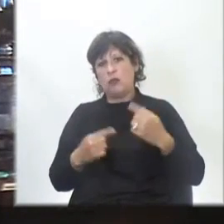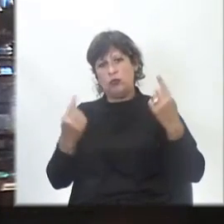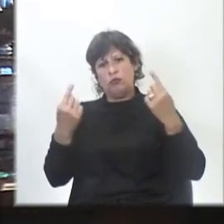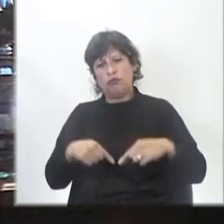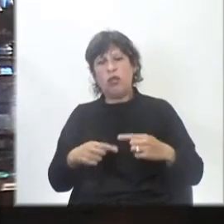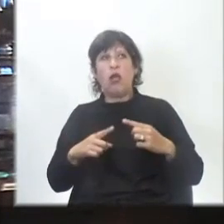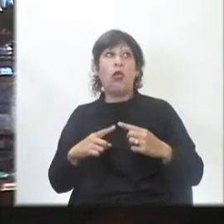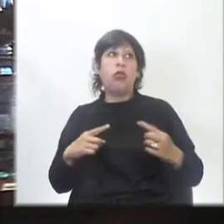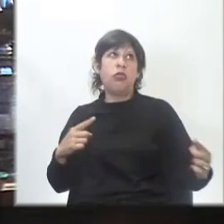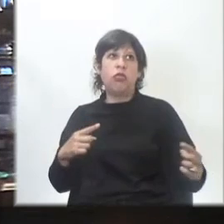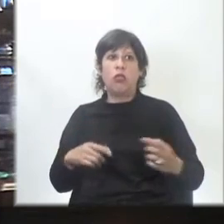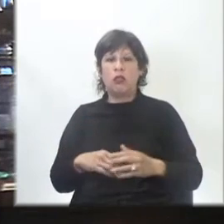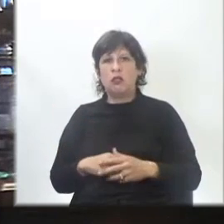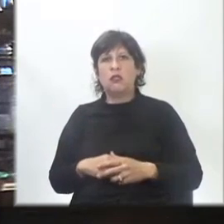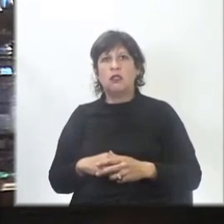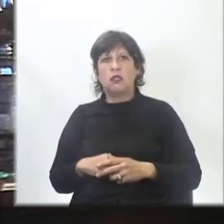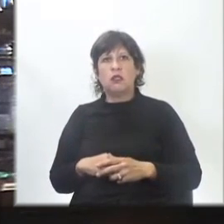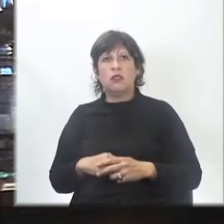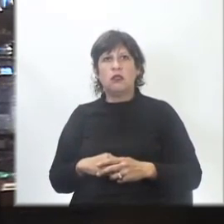eterna.